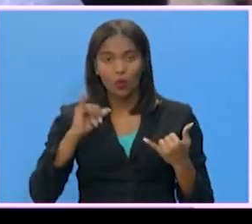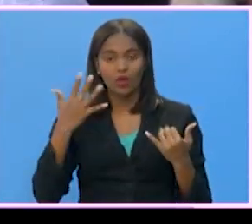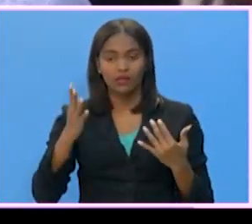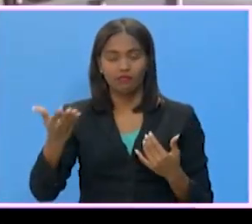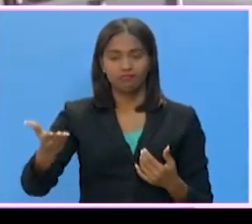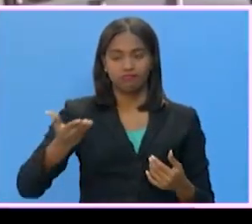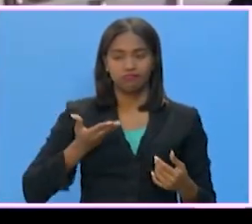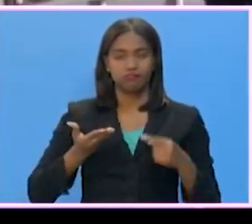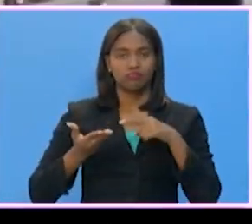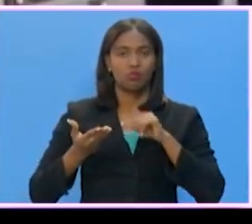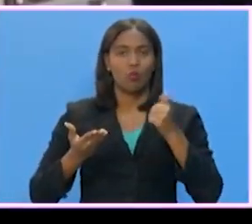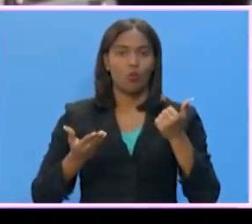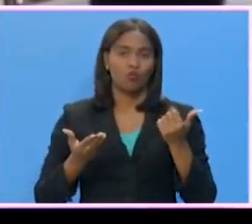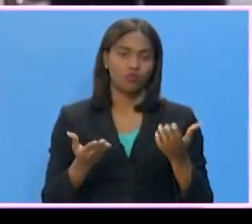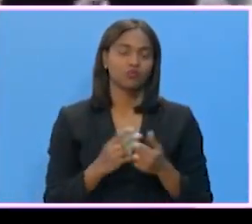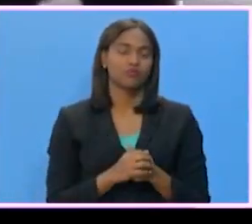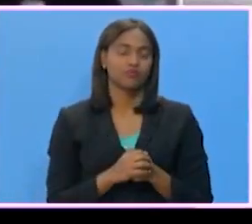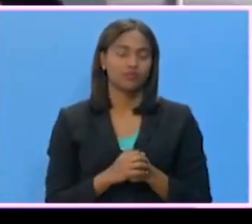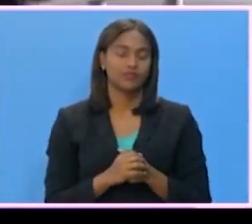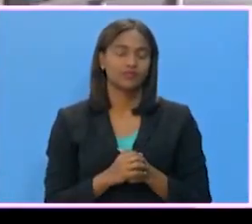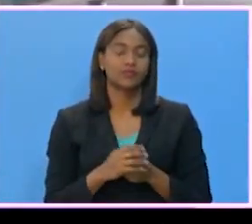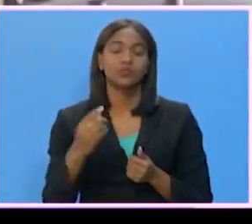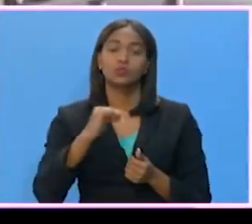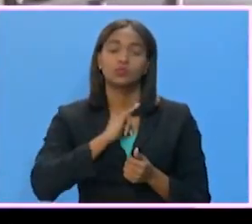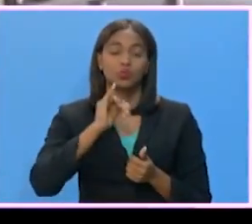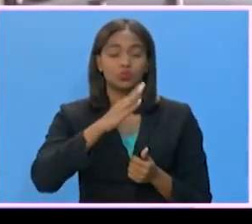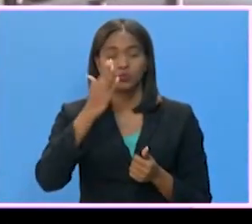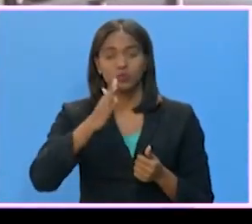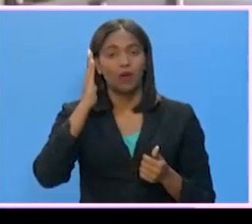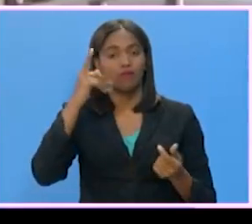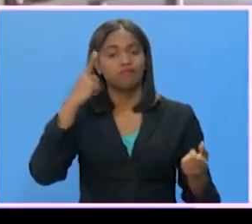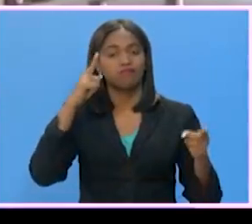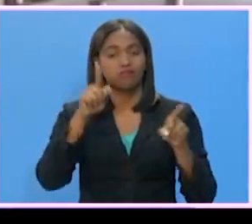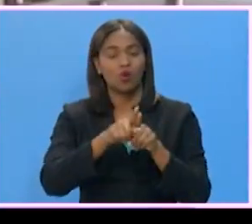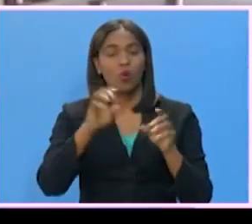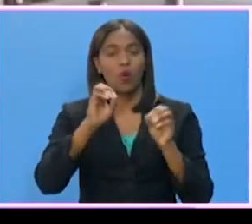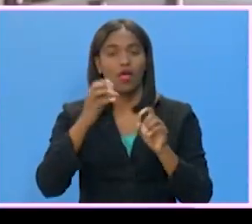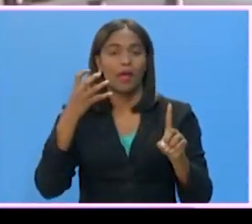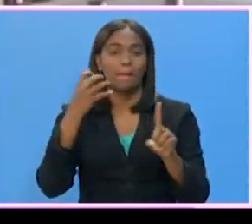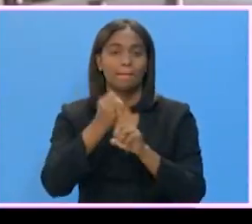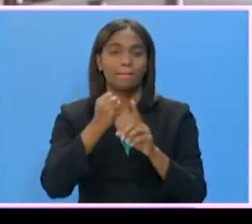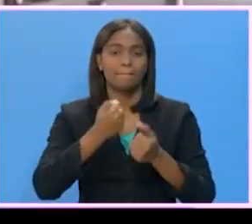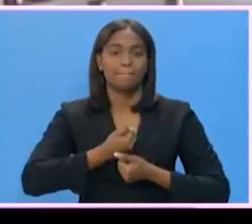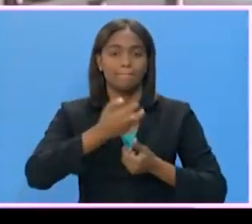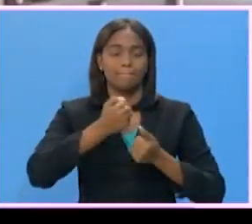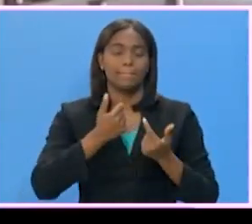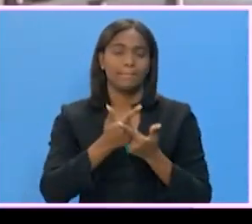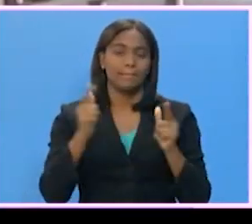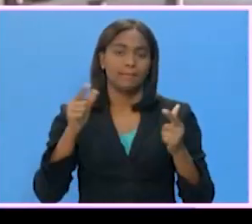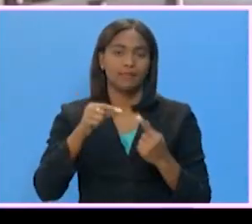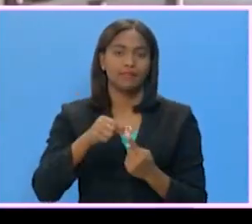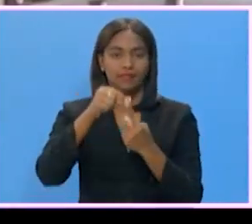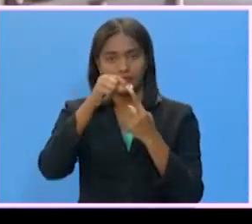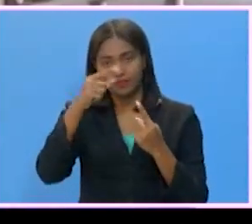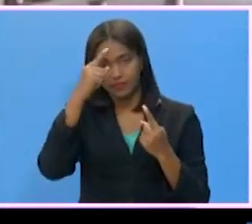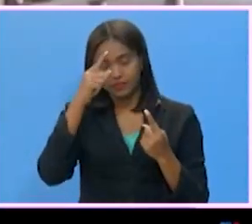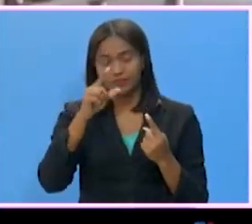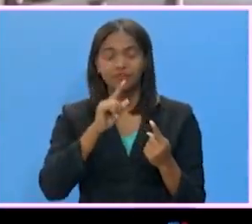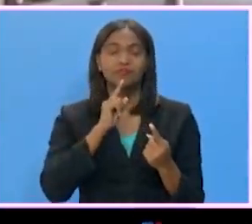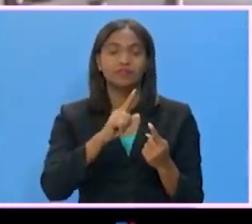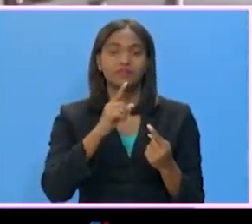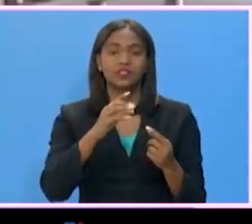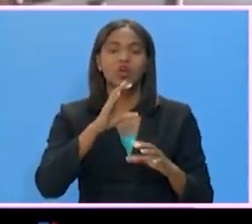de Diputados. Nunca voy a coincidir, nunca voy a comulgar con nada que afecte la libertad de expresión, principalmente en lo que tiene que ver